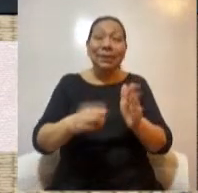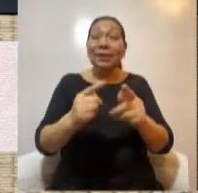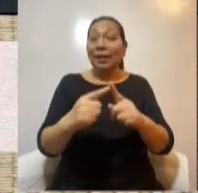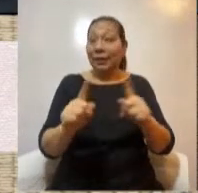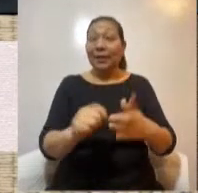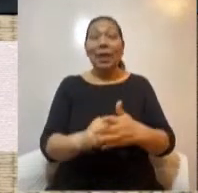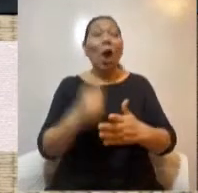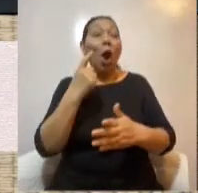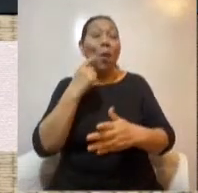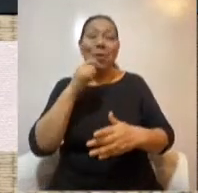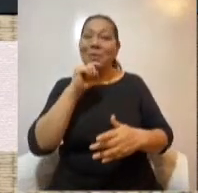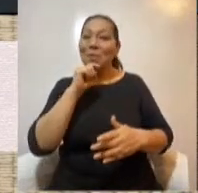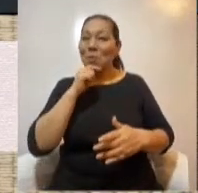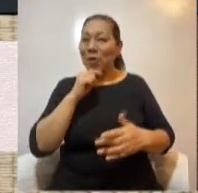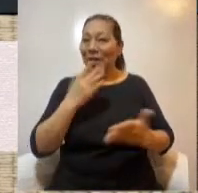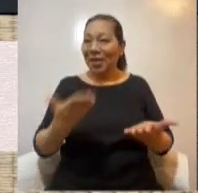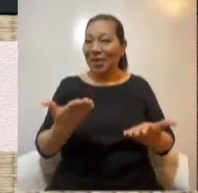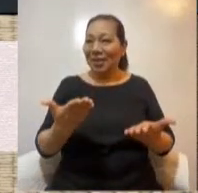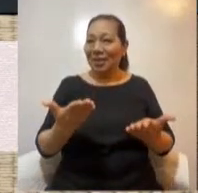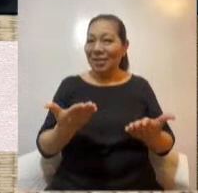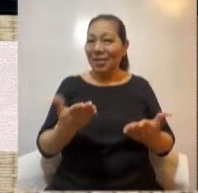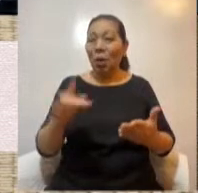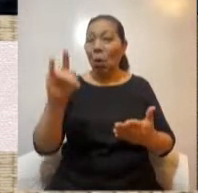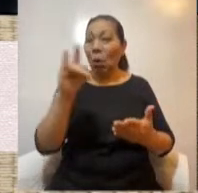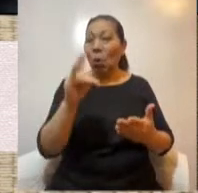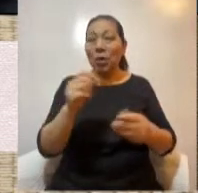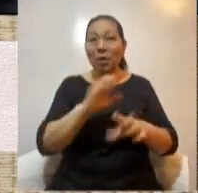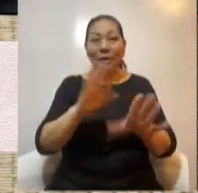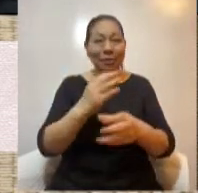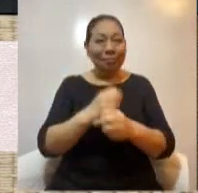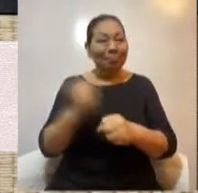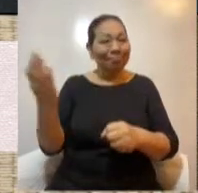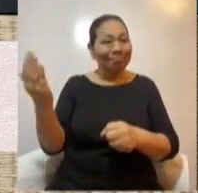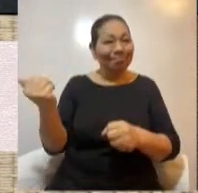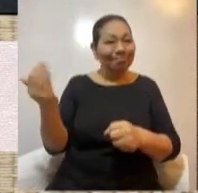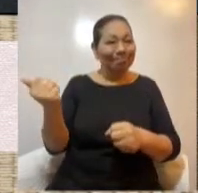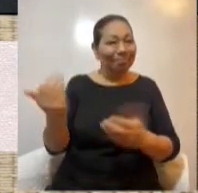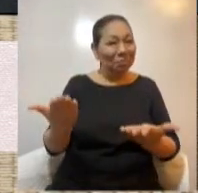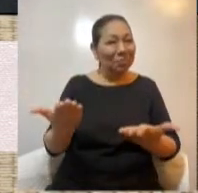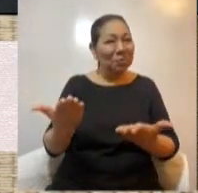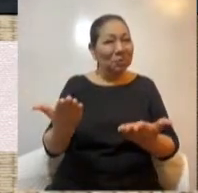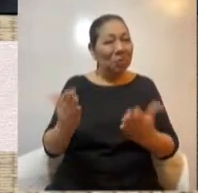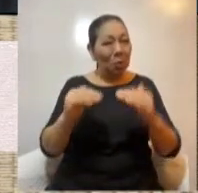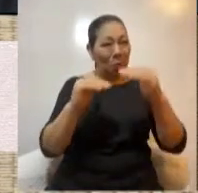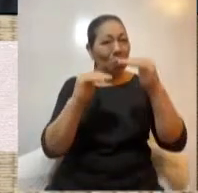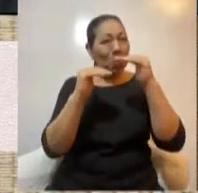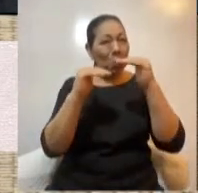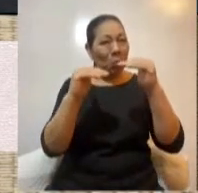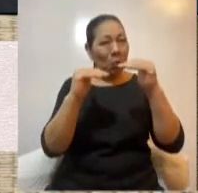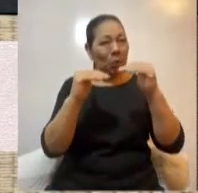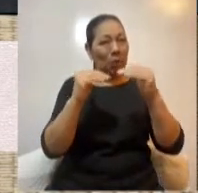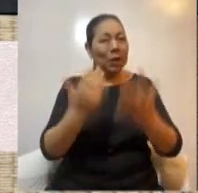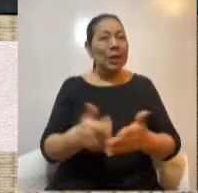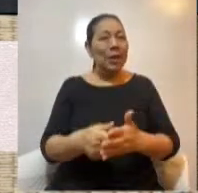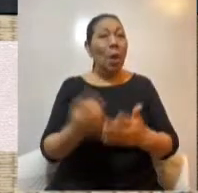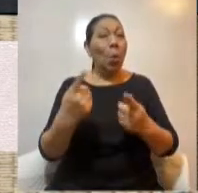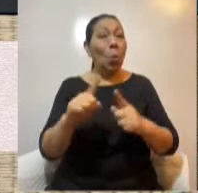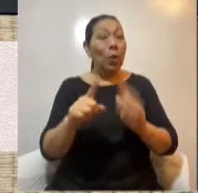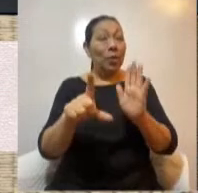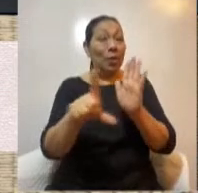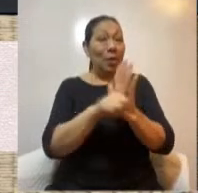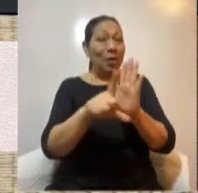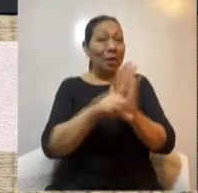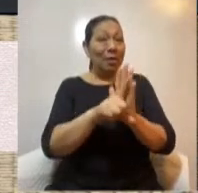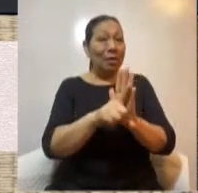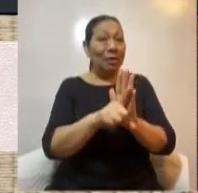criterio que distingue entre hombres y mujeres en cuanto al acceso a la pensión de viudez. De hecho, si hace un buen paralelo, o en todo caso, cuando